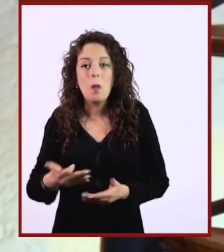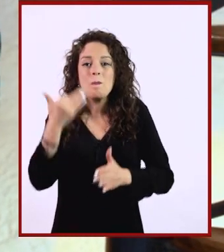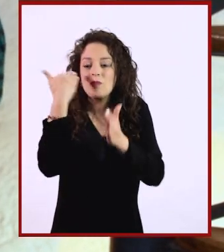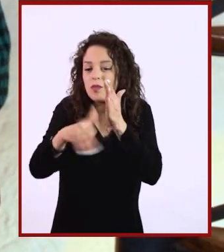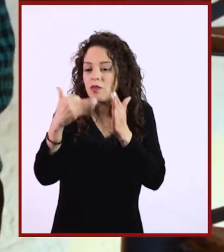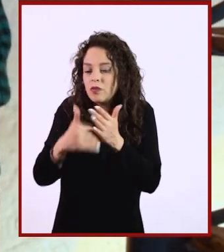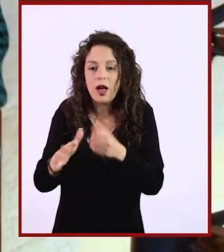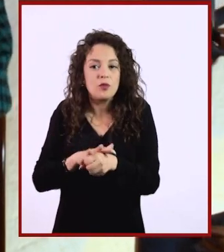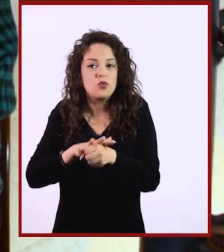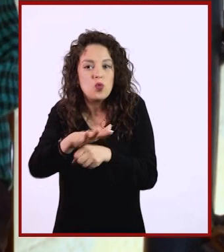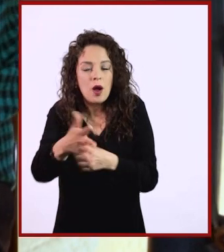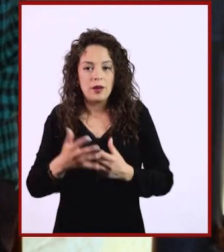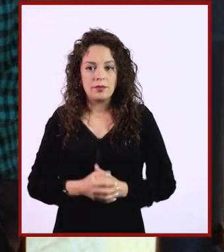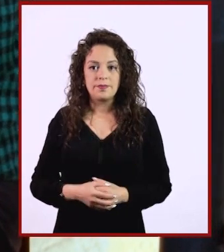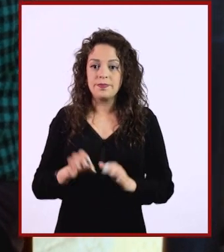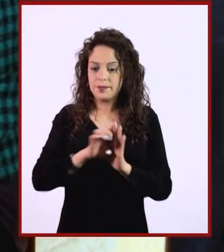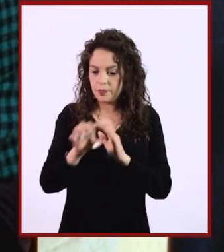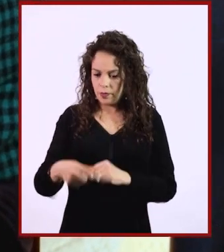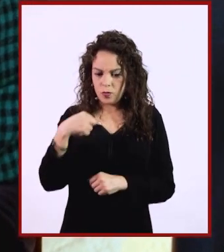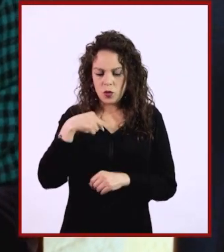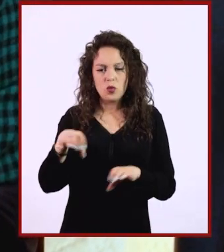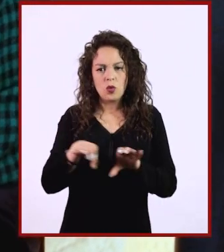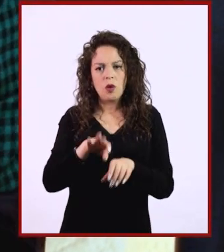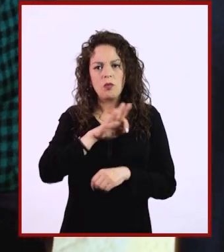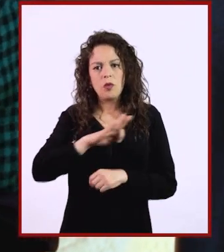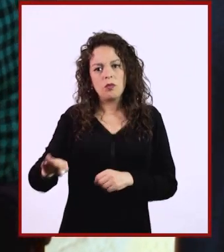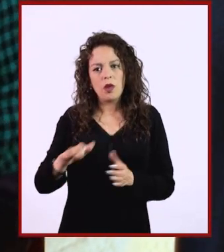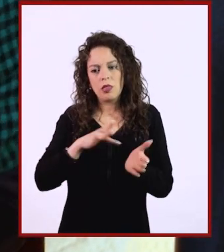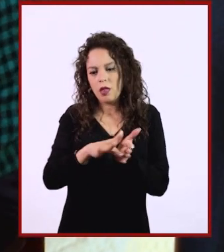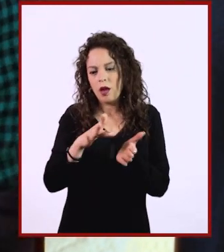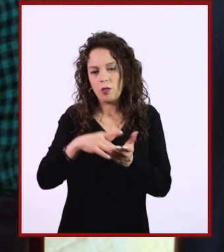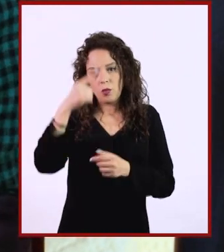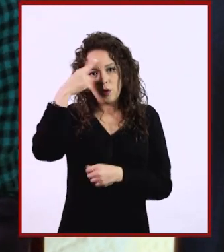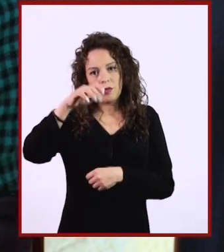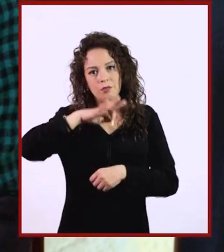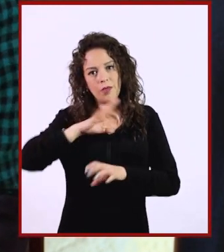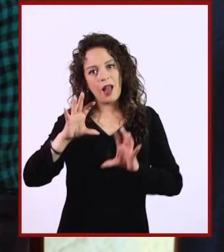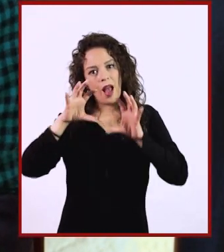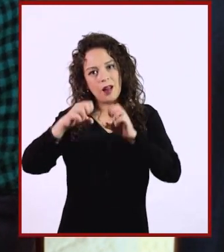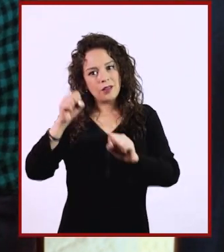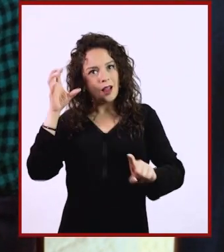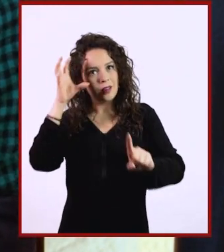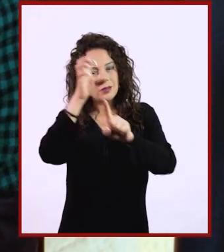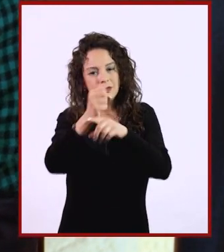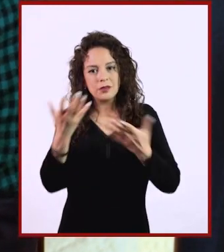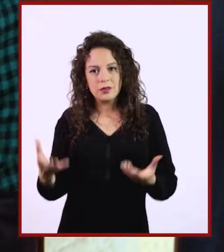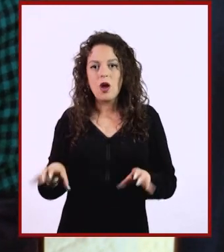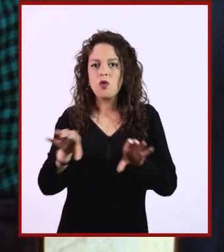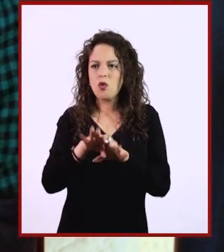puedo aportar yo a que se cumplan esos objetivos? ¿Y qué mecanismos existen para ayudar?